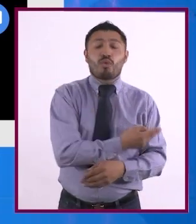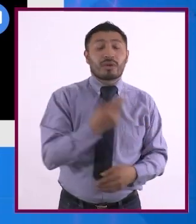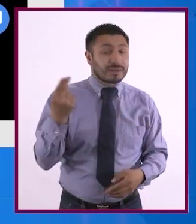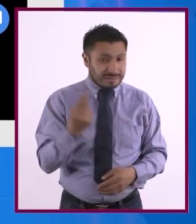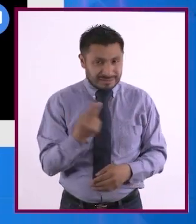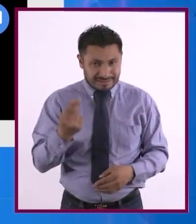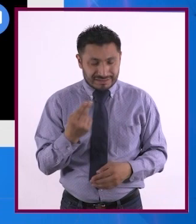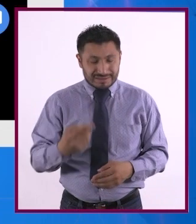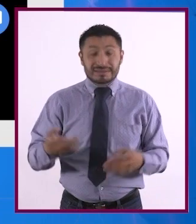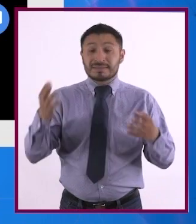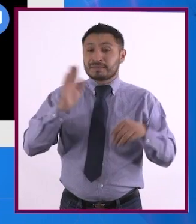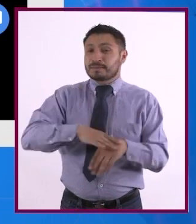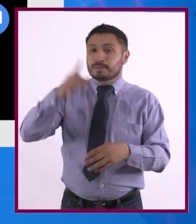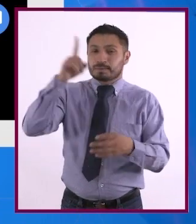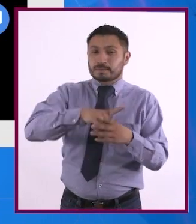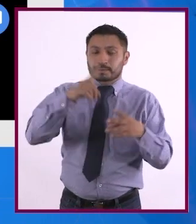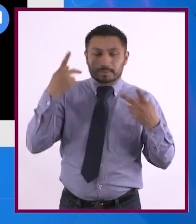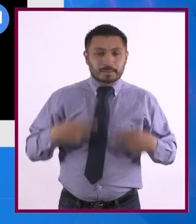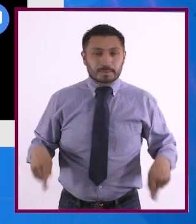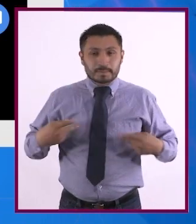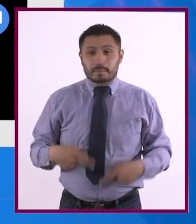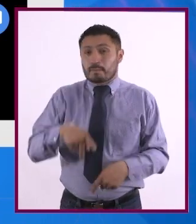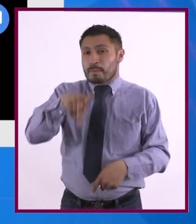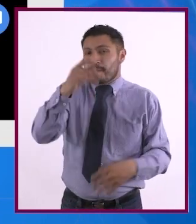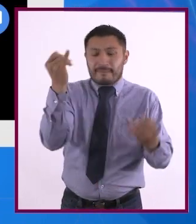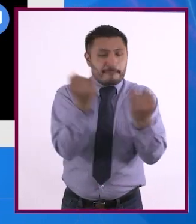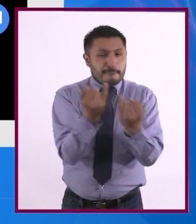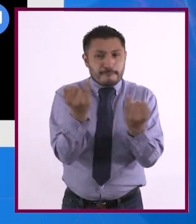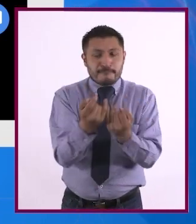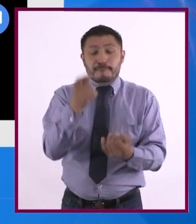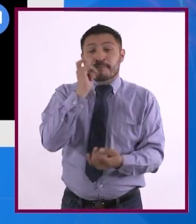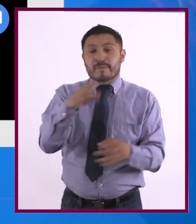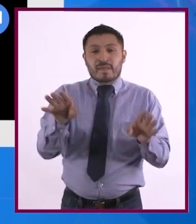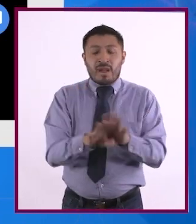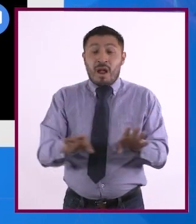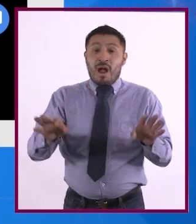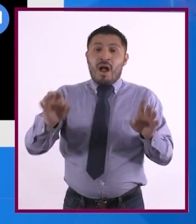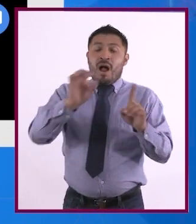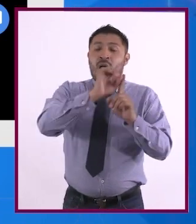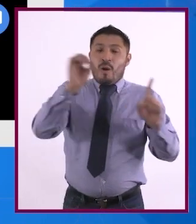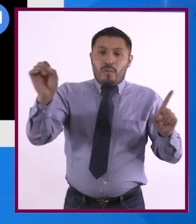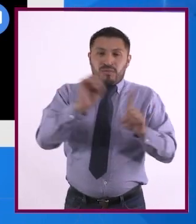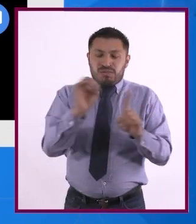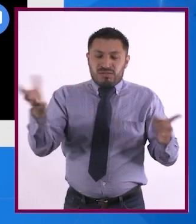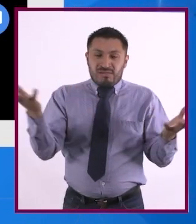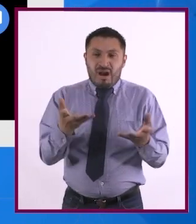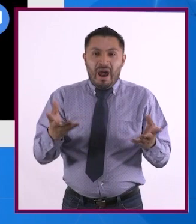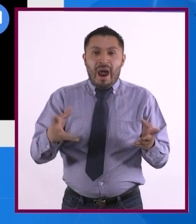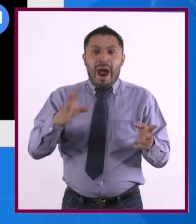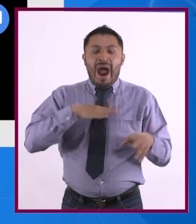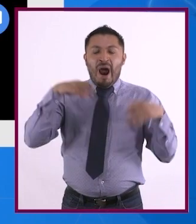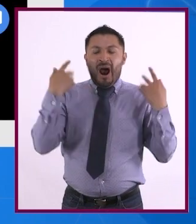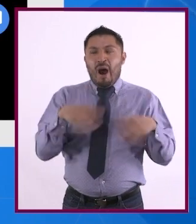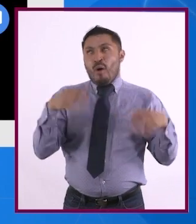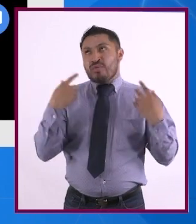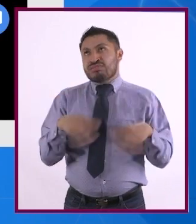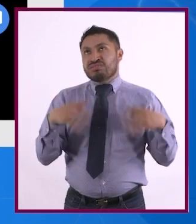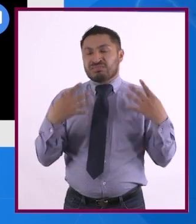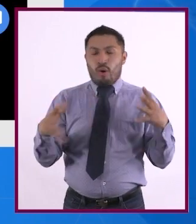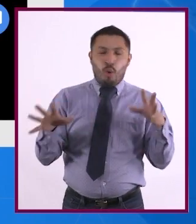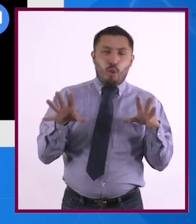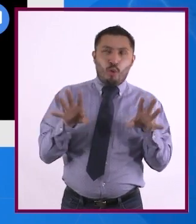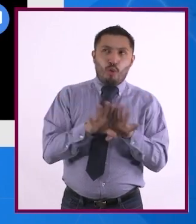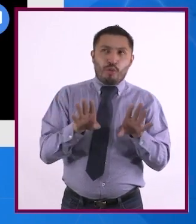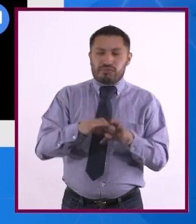de más donadores, pero por otro lado que hoy por hoy el proceso que tenemos es un proceso muy engorroso que hace